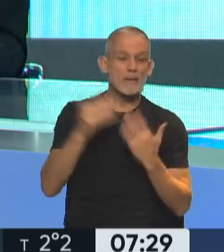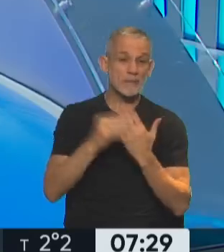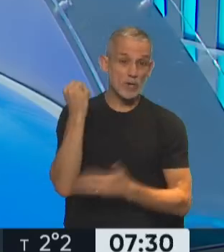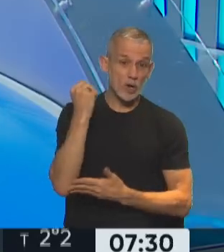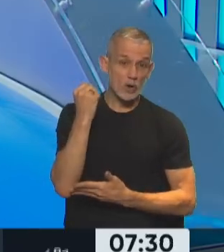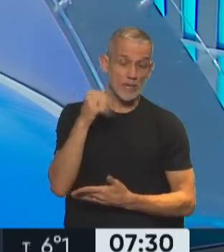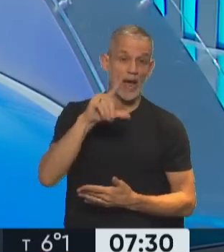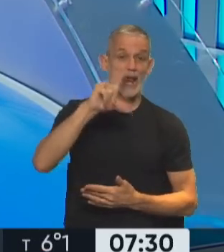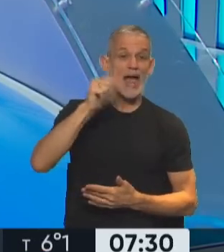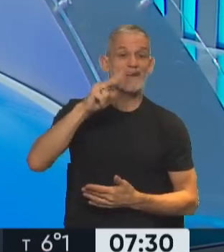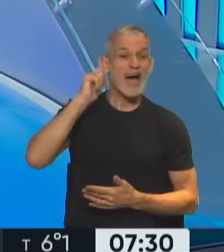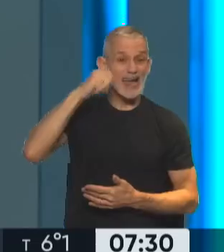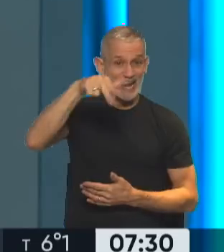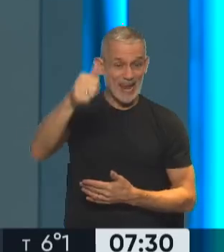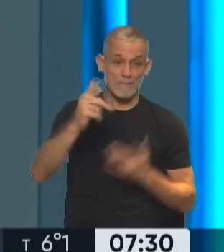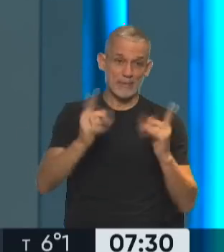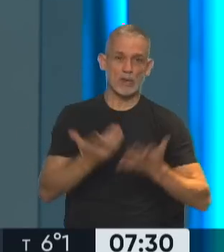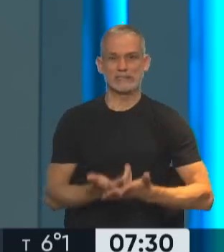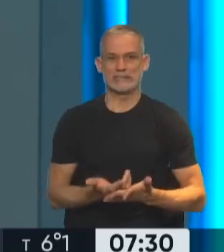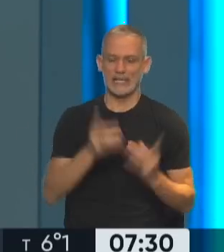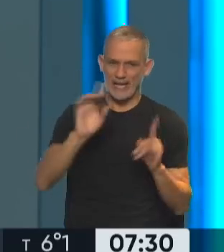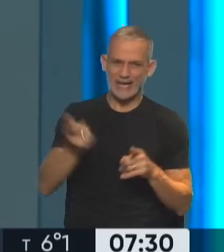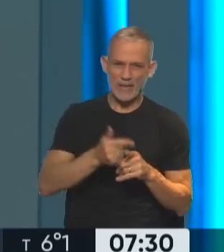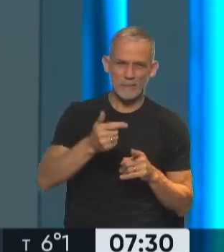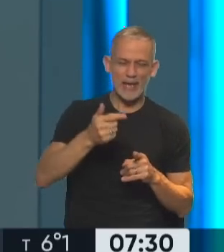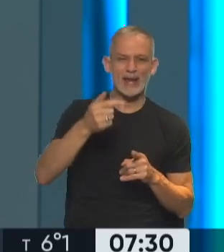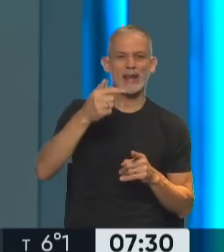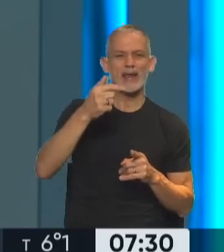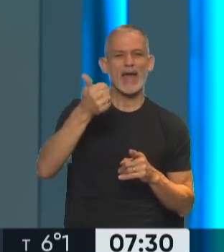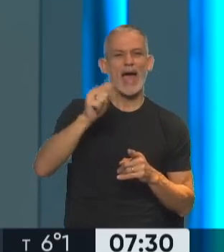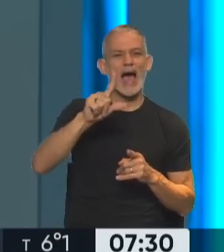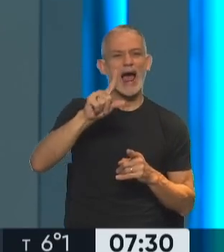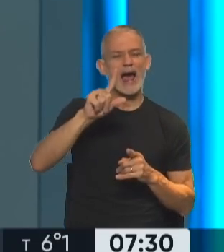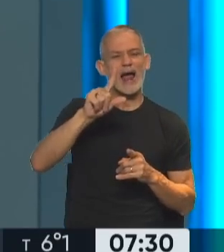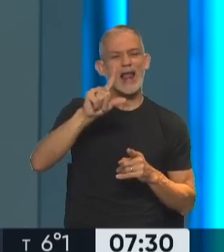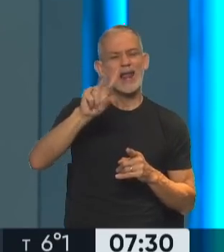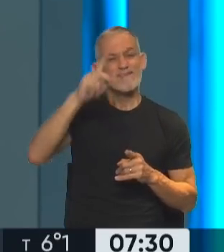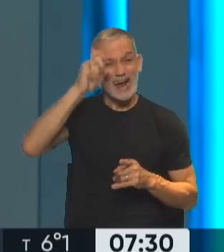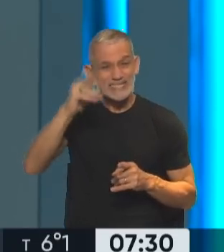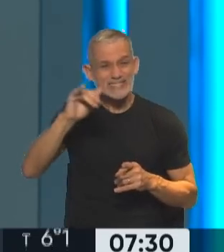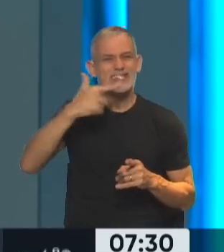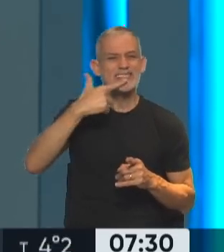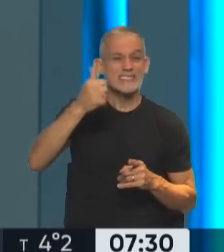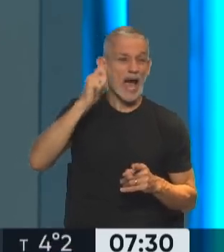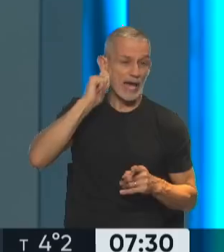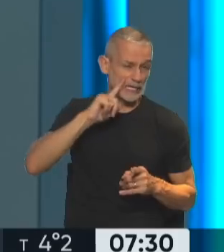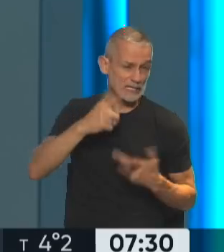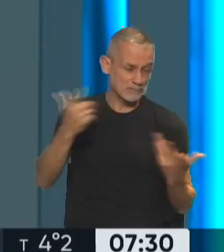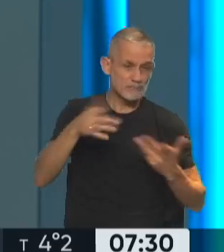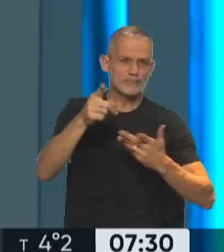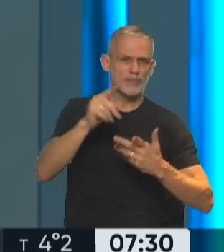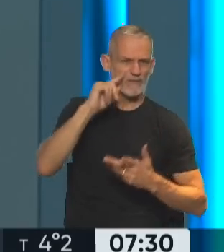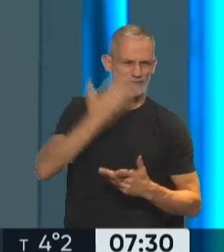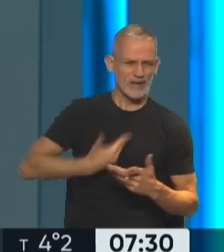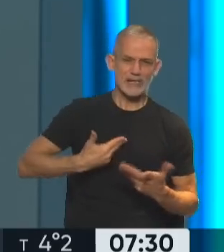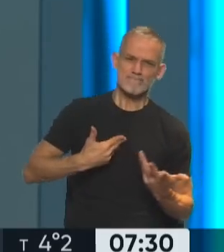era el de Marco Lavagna. Sí, de hecho, primero se habló también de Manuel Álvarez Agis, Sí. que bueno, desde el principio de la gestión de Alberto Fernández